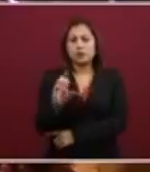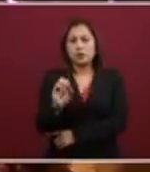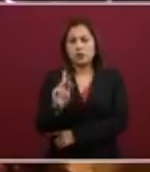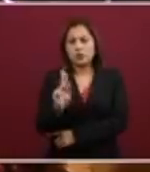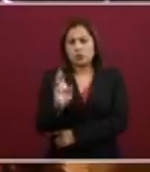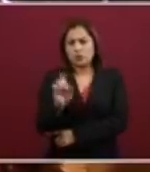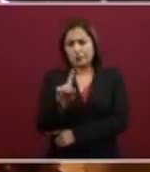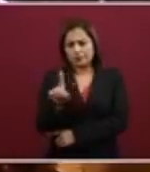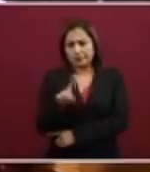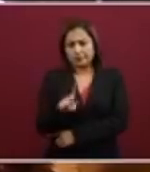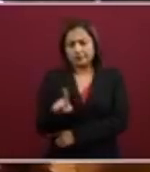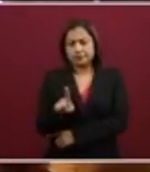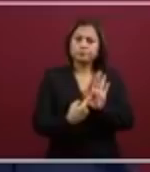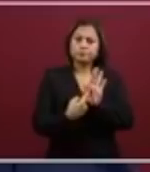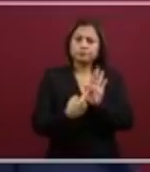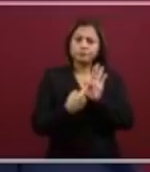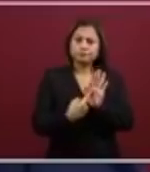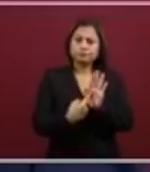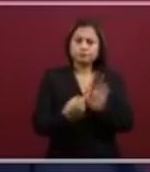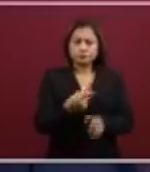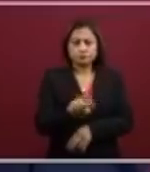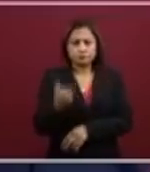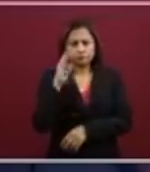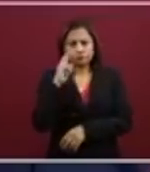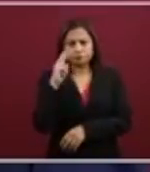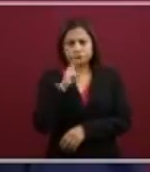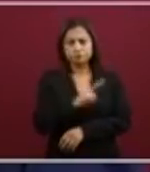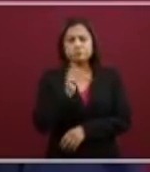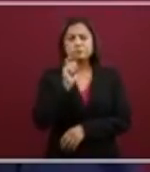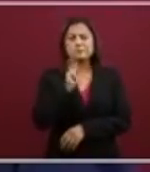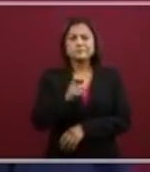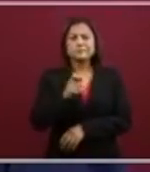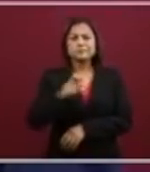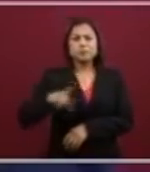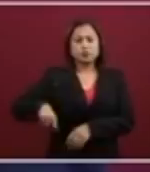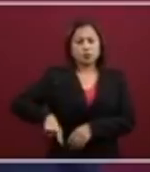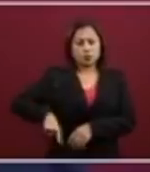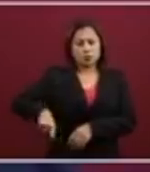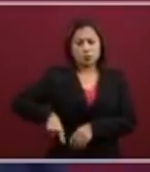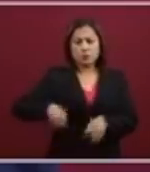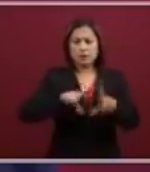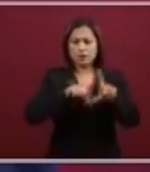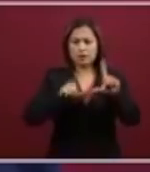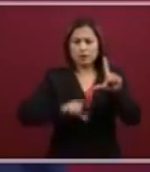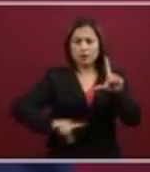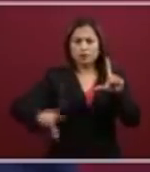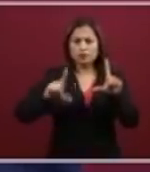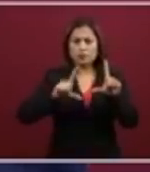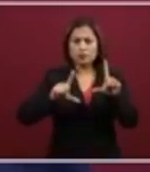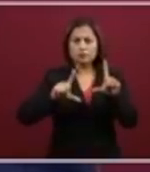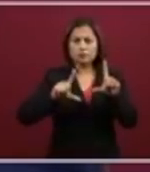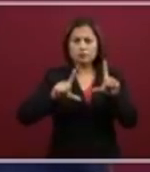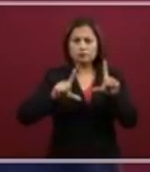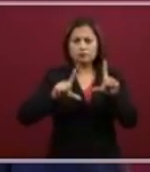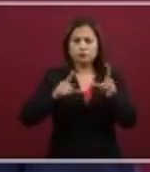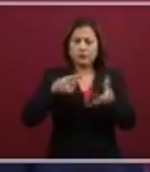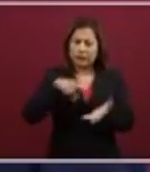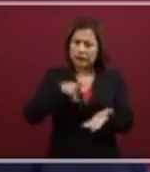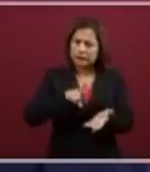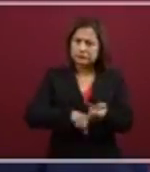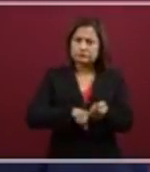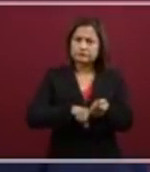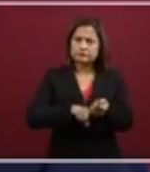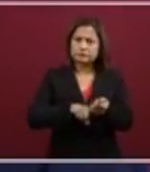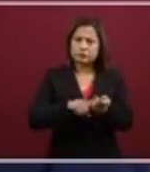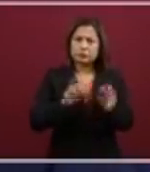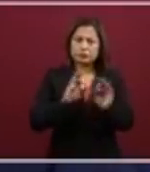sus condolencias al diputado Marco Adame por la sensible pérdida de su hermano, al tiempo que se comprometió a no dejar de atender el grave